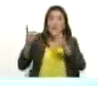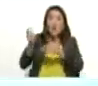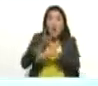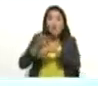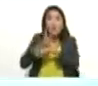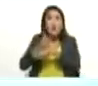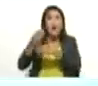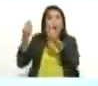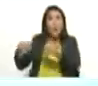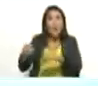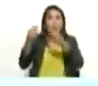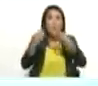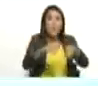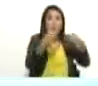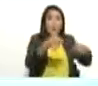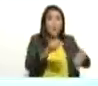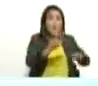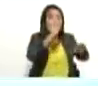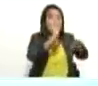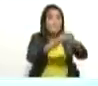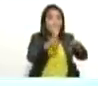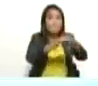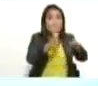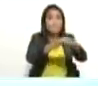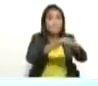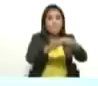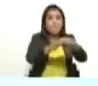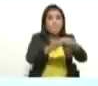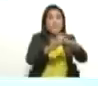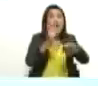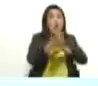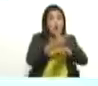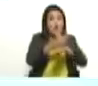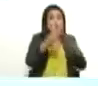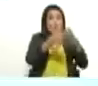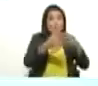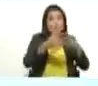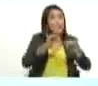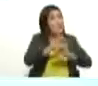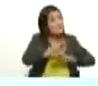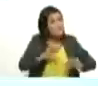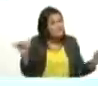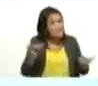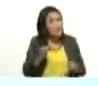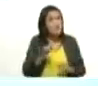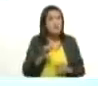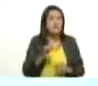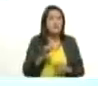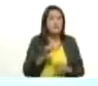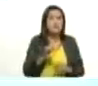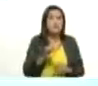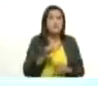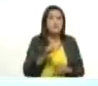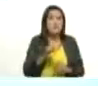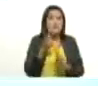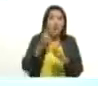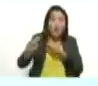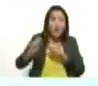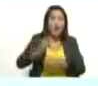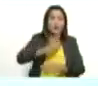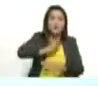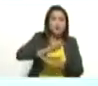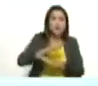en pedirle al gobierno de Estados Unidos allí sentado que levantara todas las sanciones sobre Venezuela.